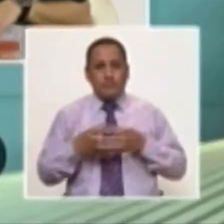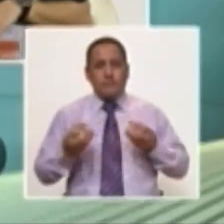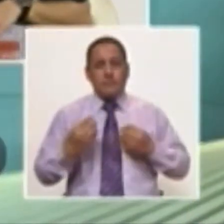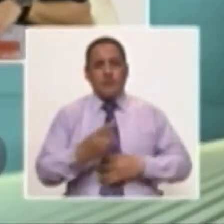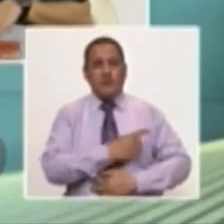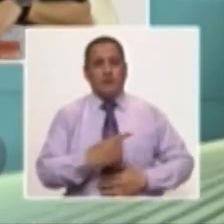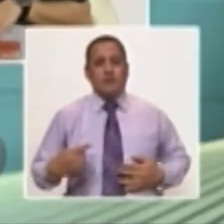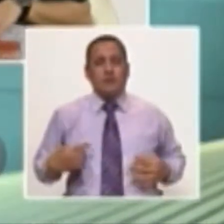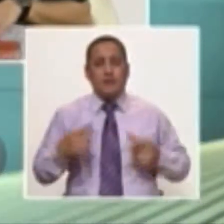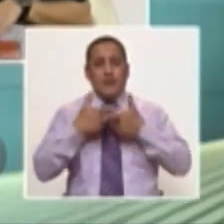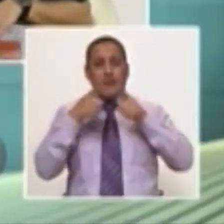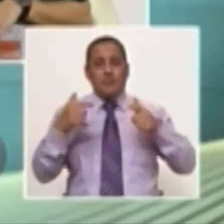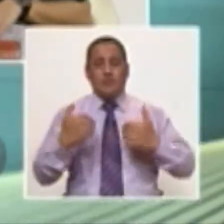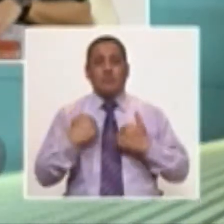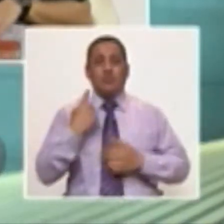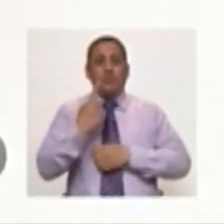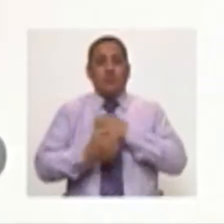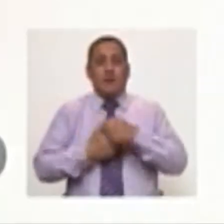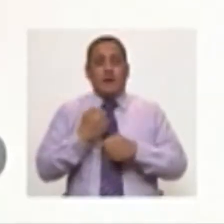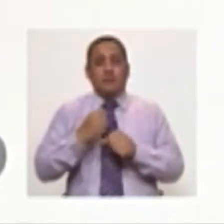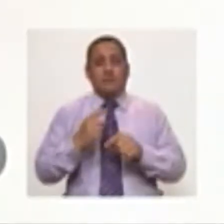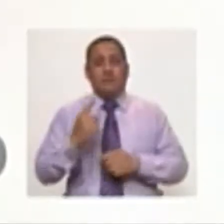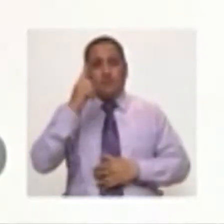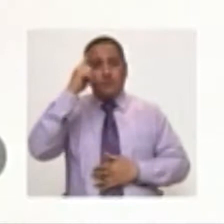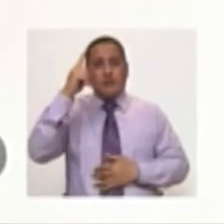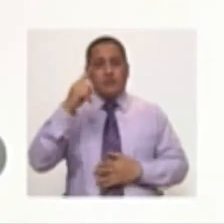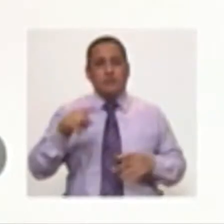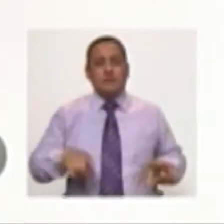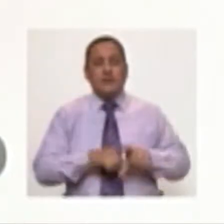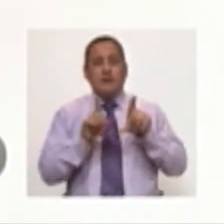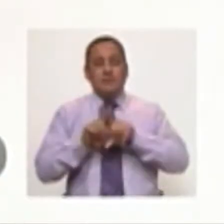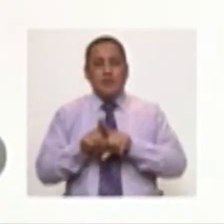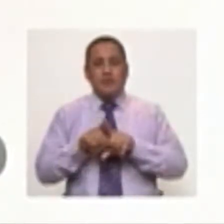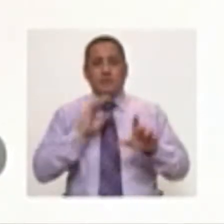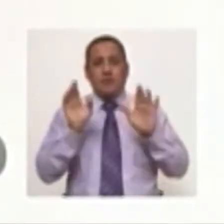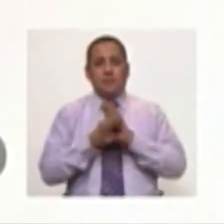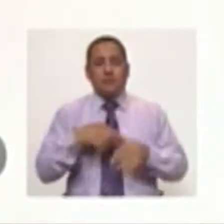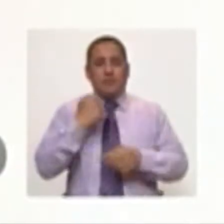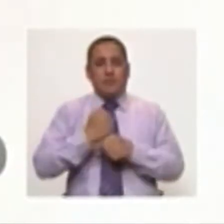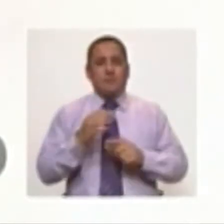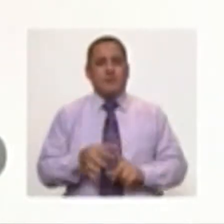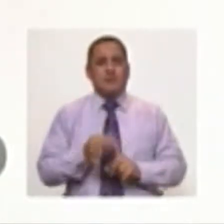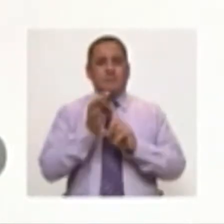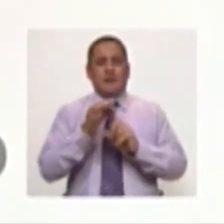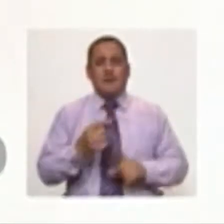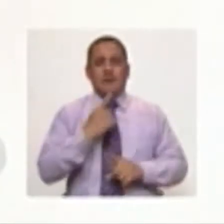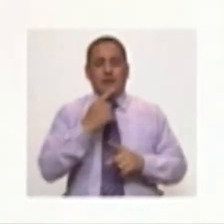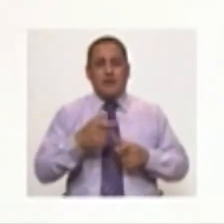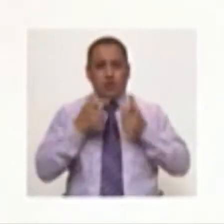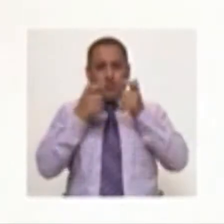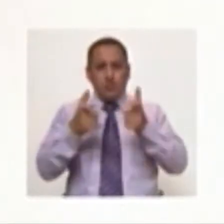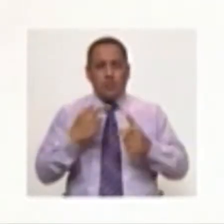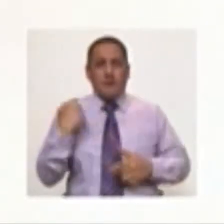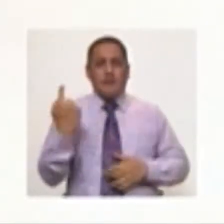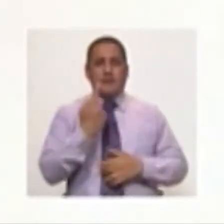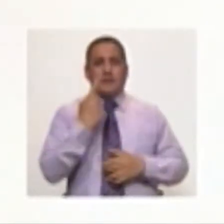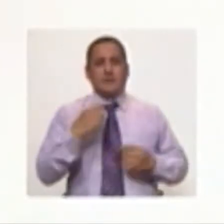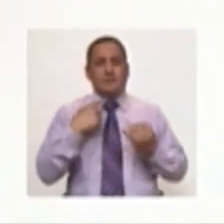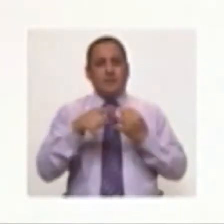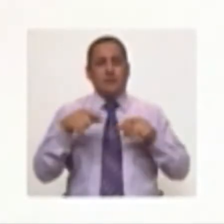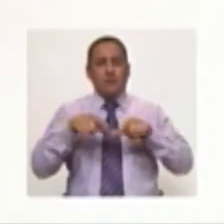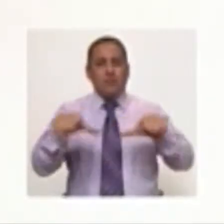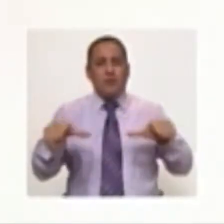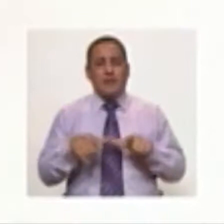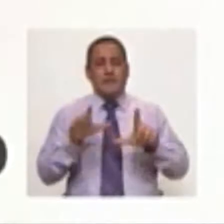Como Dirección de Lenguas tenemos un año recién de creados. Ajá. Y justamente la función principal que tenemos es asegurar la implementación de